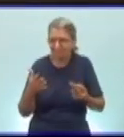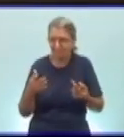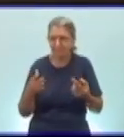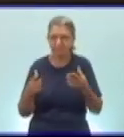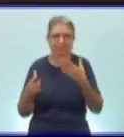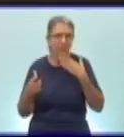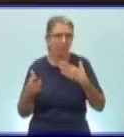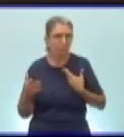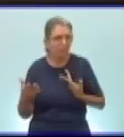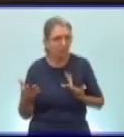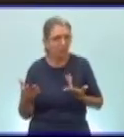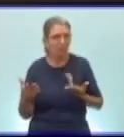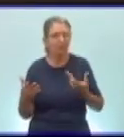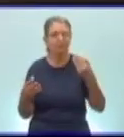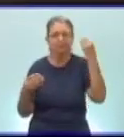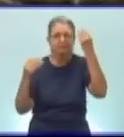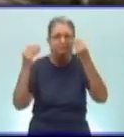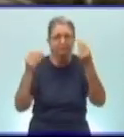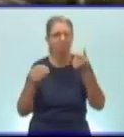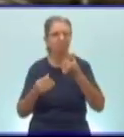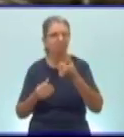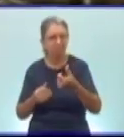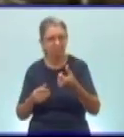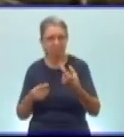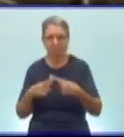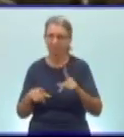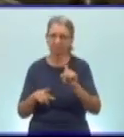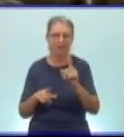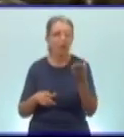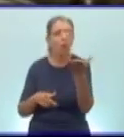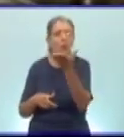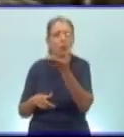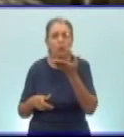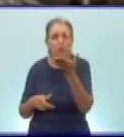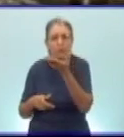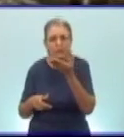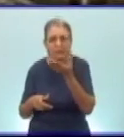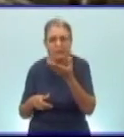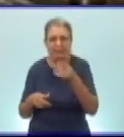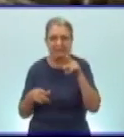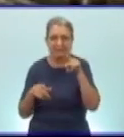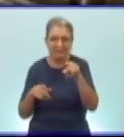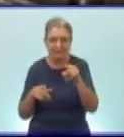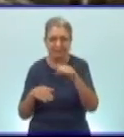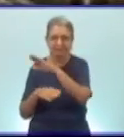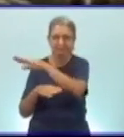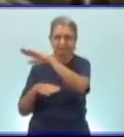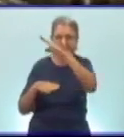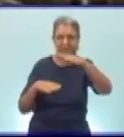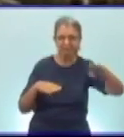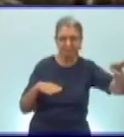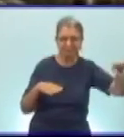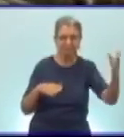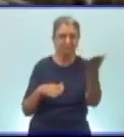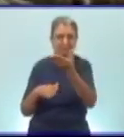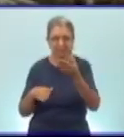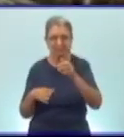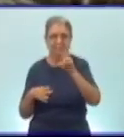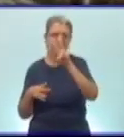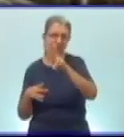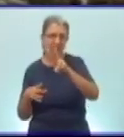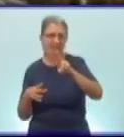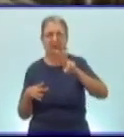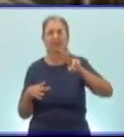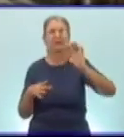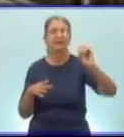habían subestimado la fuerza del viento. El misterio estaba en el hecho de que el puente Tacoma había sido diseñado para resistir vientos de 200 km por